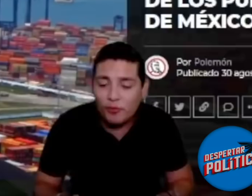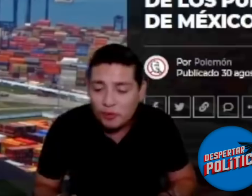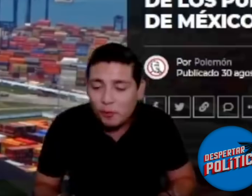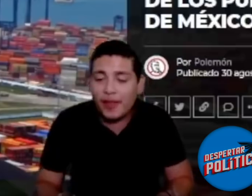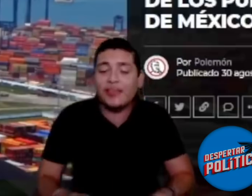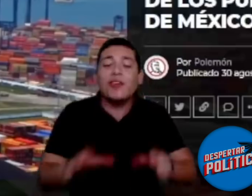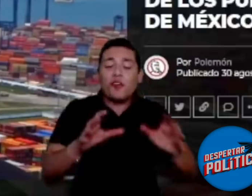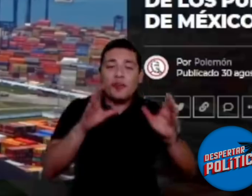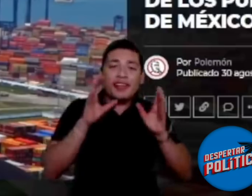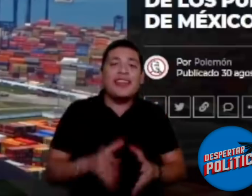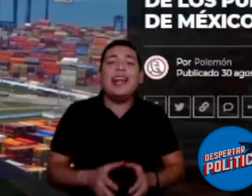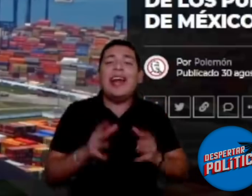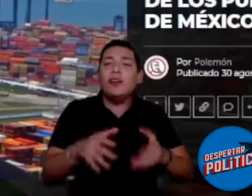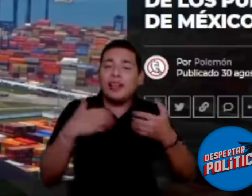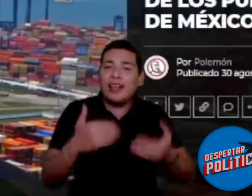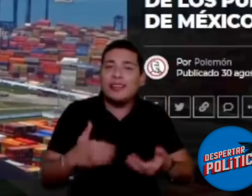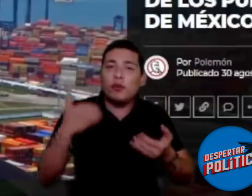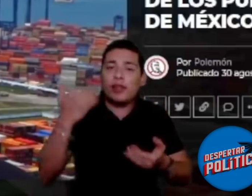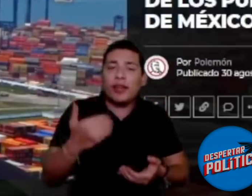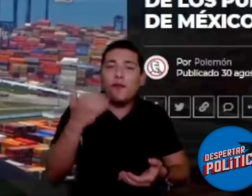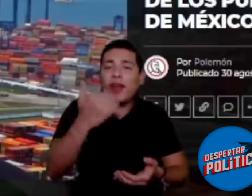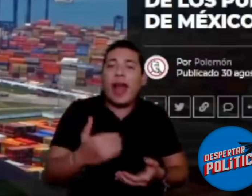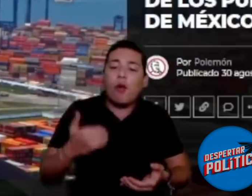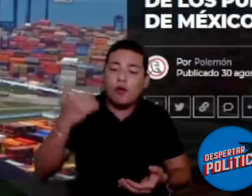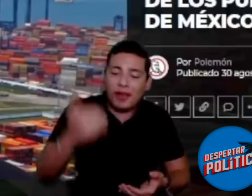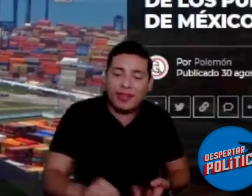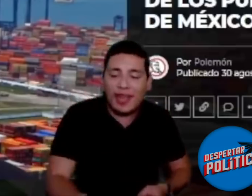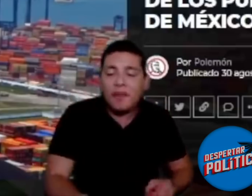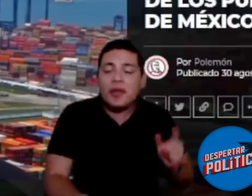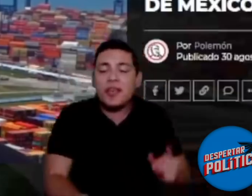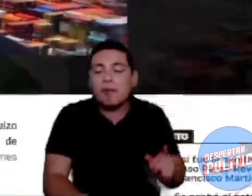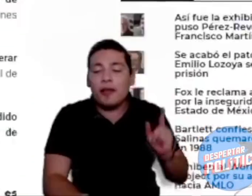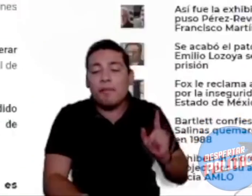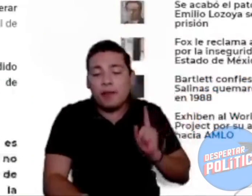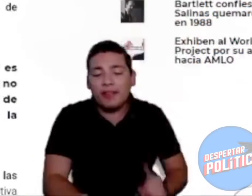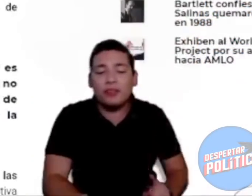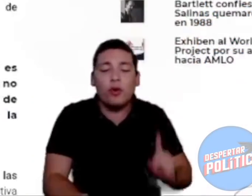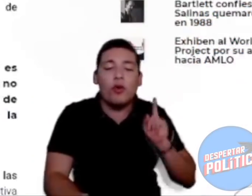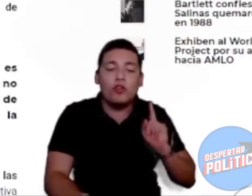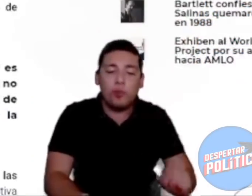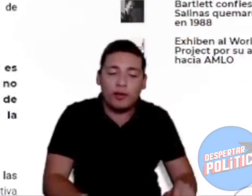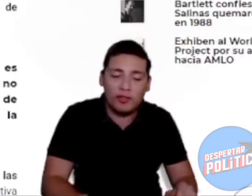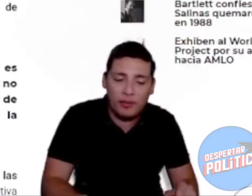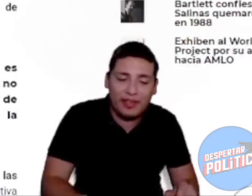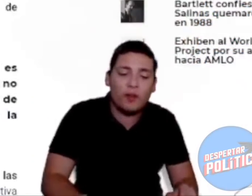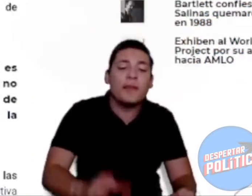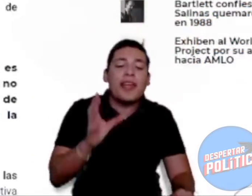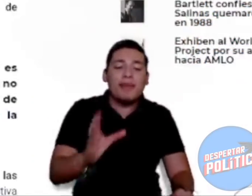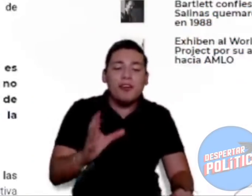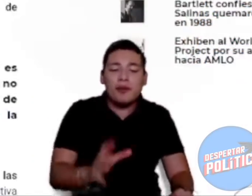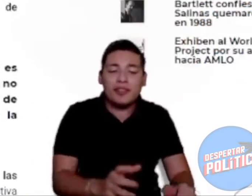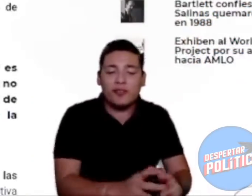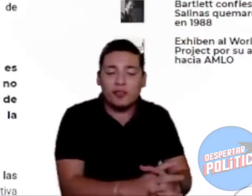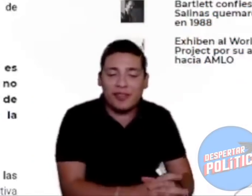en nuestro país. Como les decía, Carlos Salinas de Gortari fue aún más allá y privatizó los puertos de México.